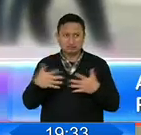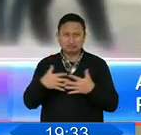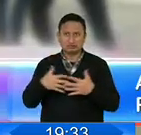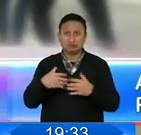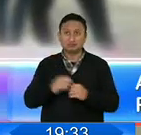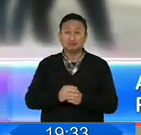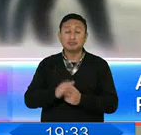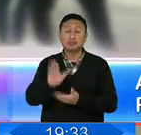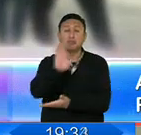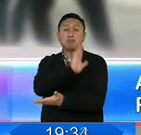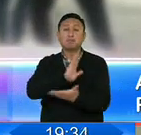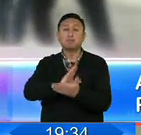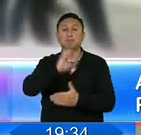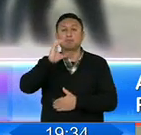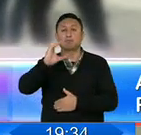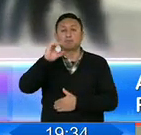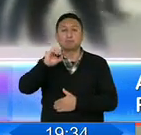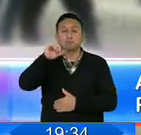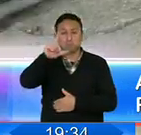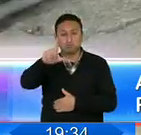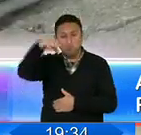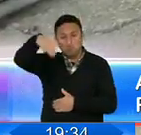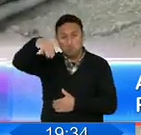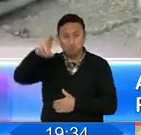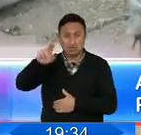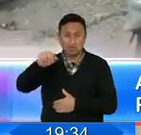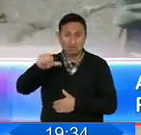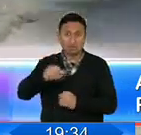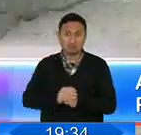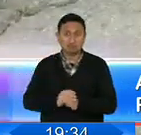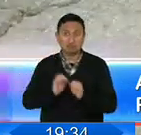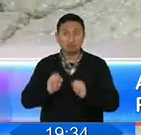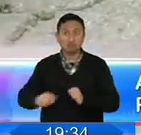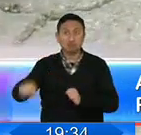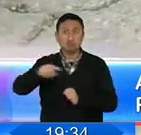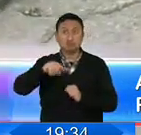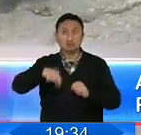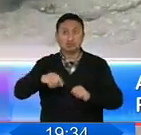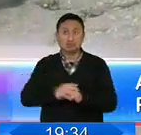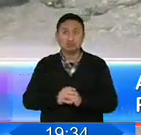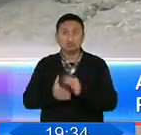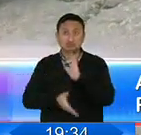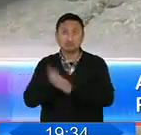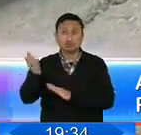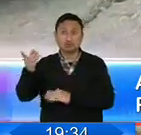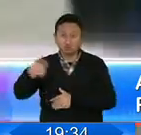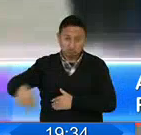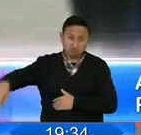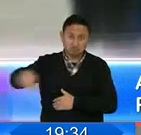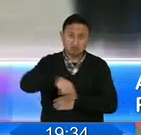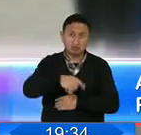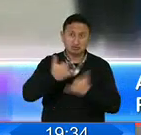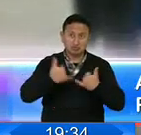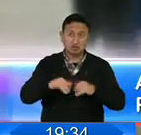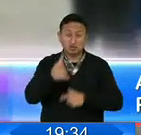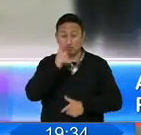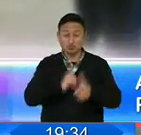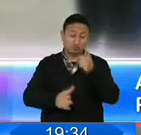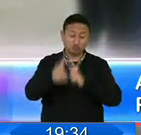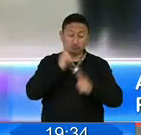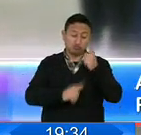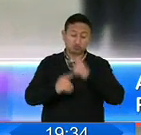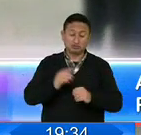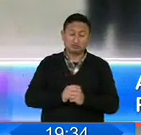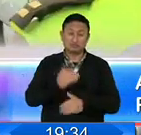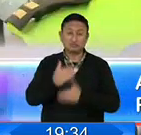Colmena. El trabajo se cumplió sin novedades, pero unos cuantos se fueron y regresaron. Seguían de amanecida y al calor de los tragos la desgracia